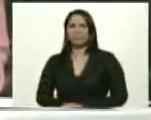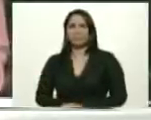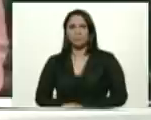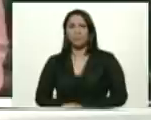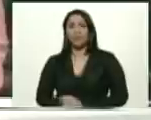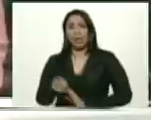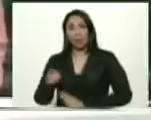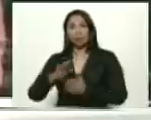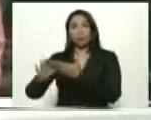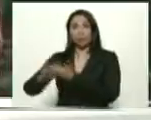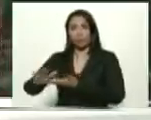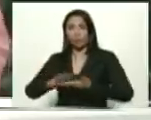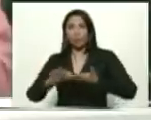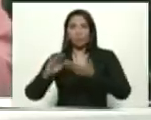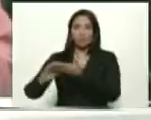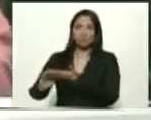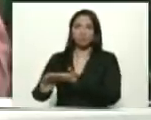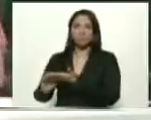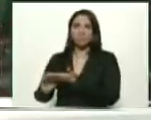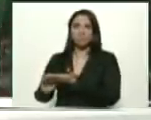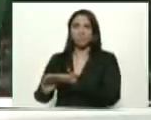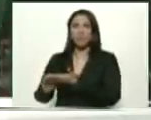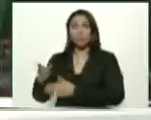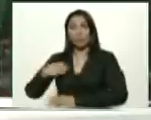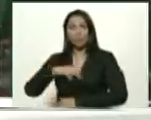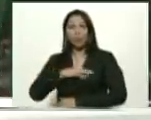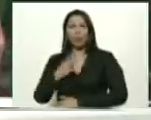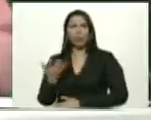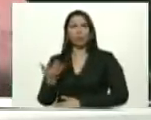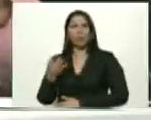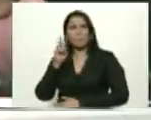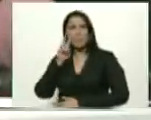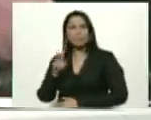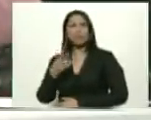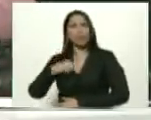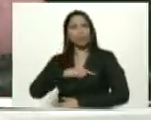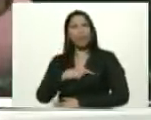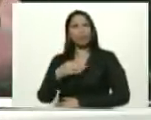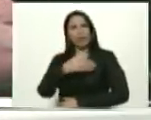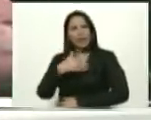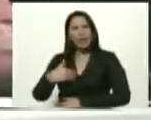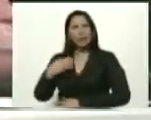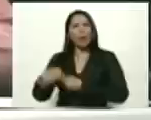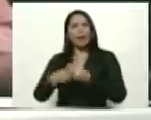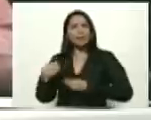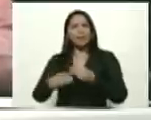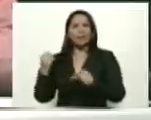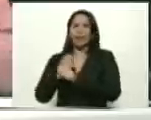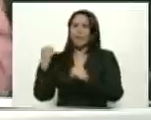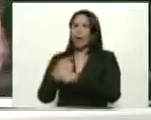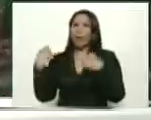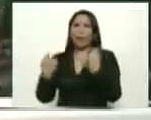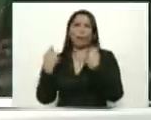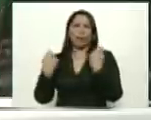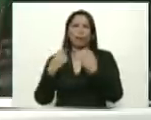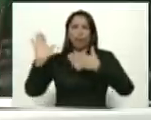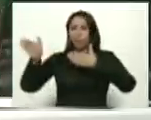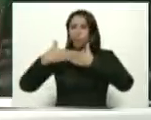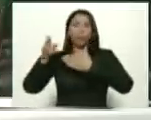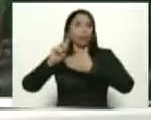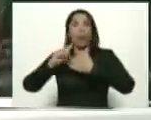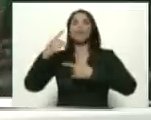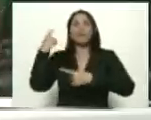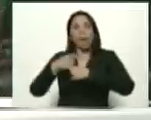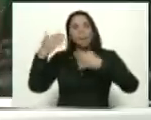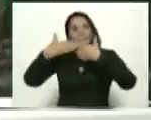Soluciones concretas. A veces son invisibles. Nosotros tratamos de hacerlo invisible en estas jornadas de trabajo público. A veces son